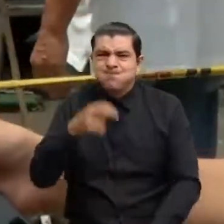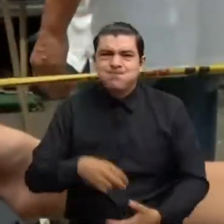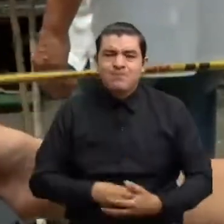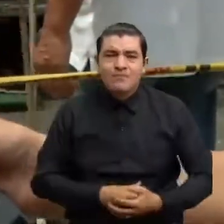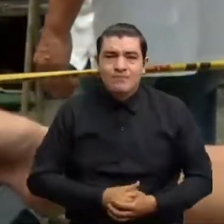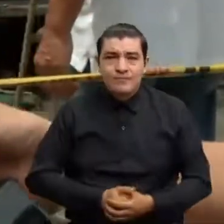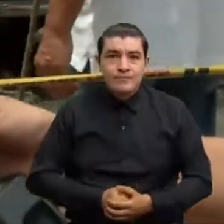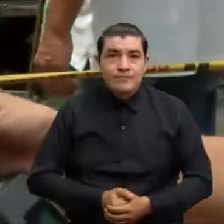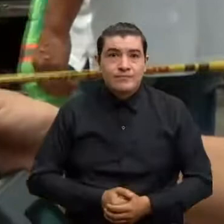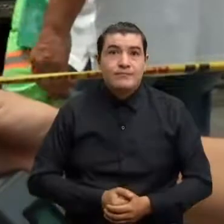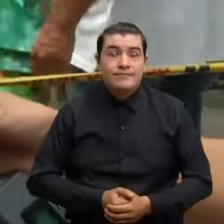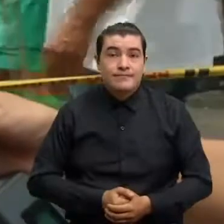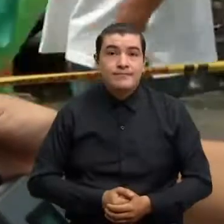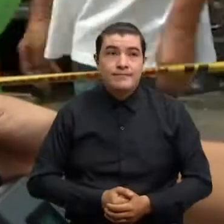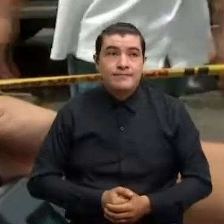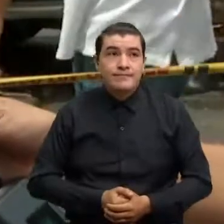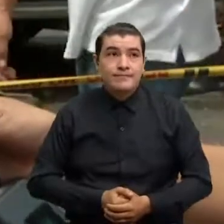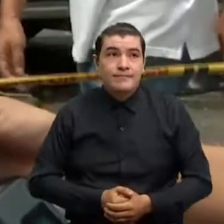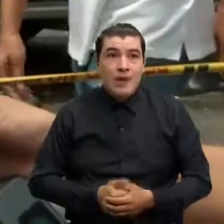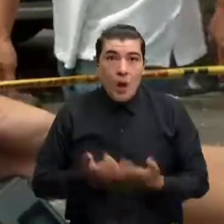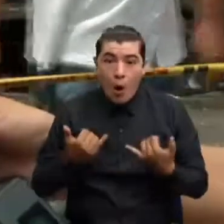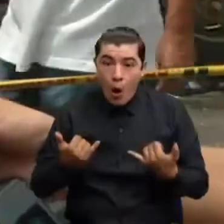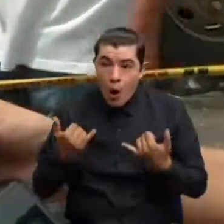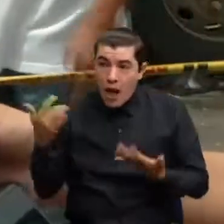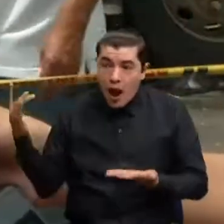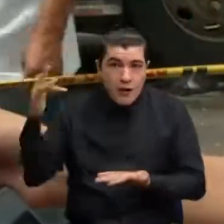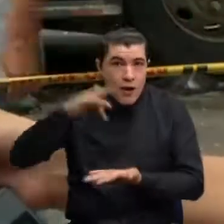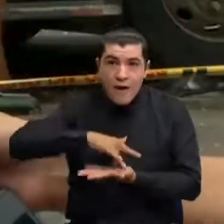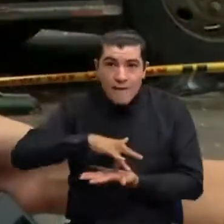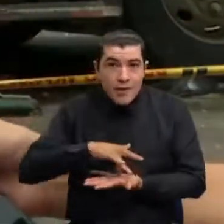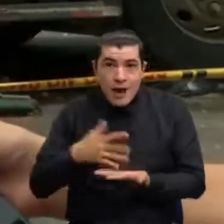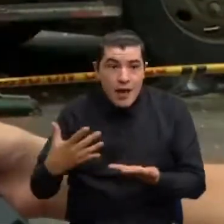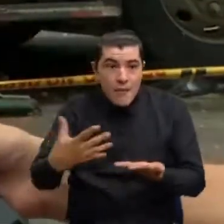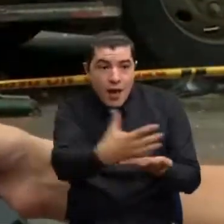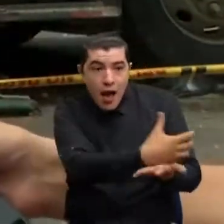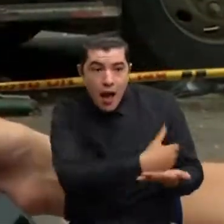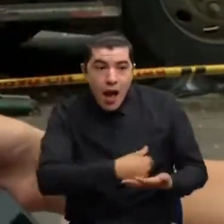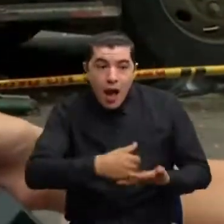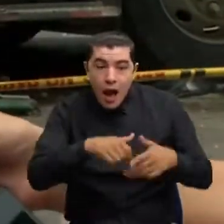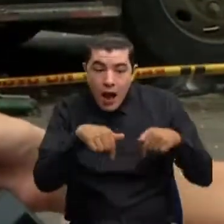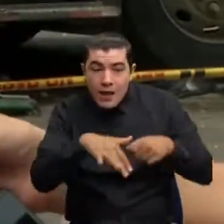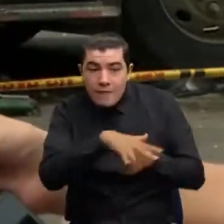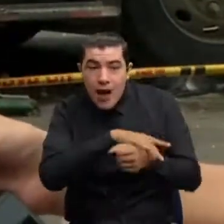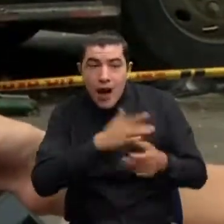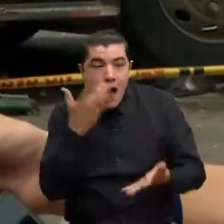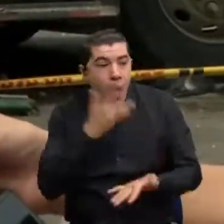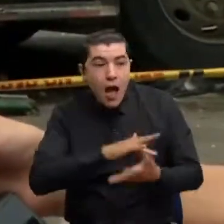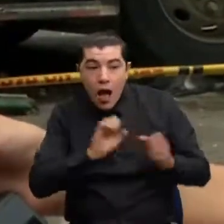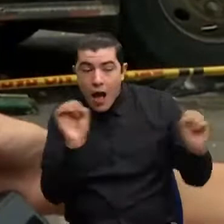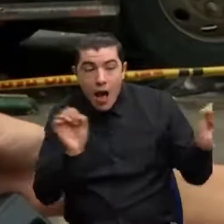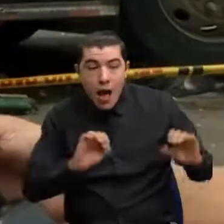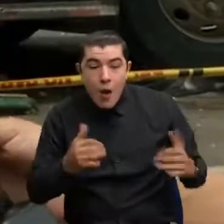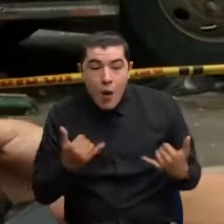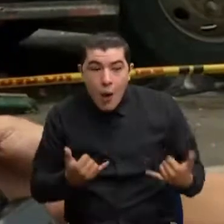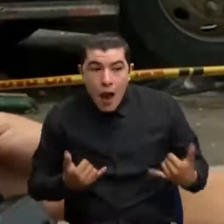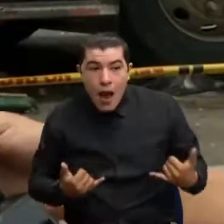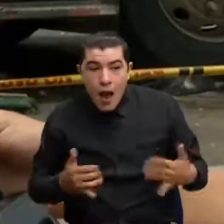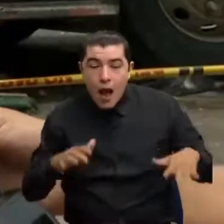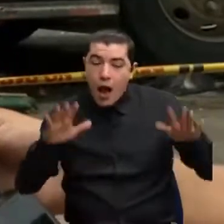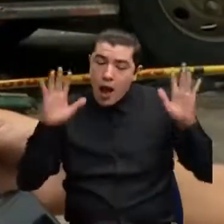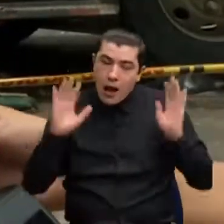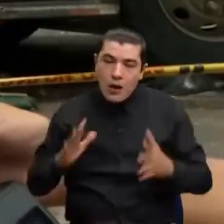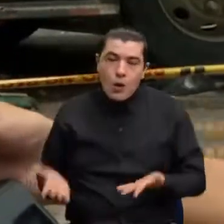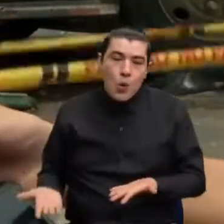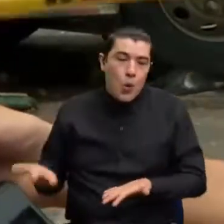terminar de limpiarnos dentro del barrio los montones que tenemos los traen acá a la avenida